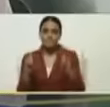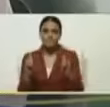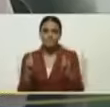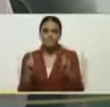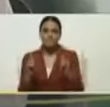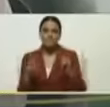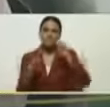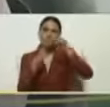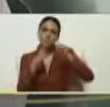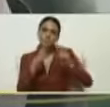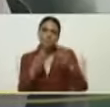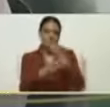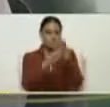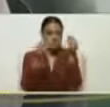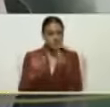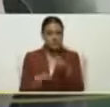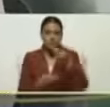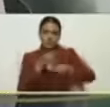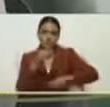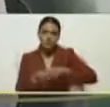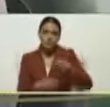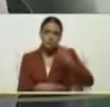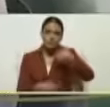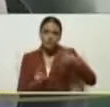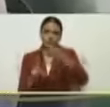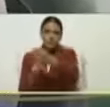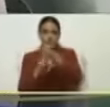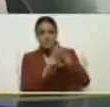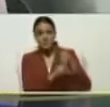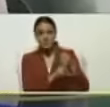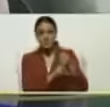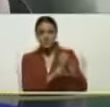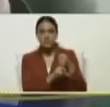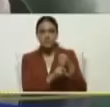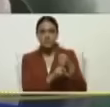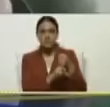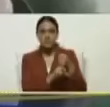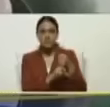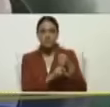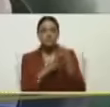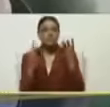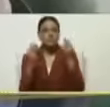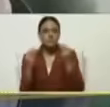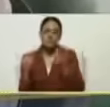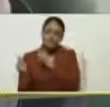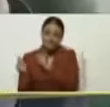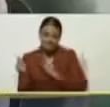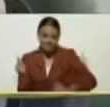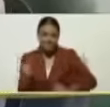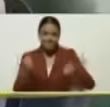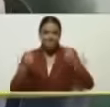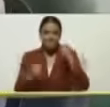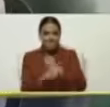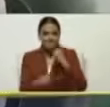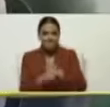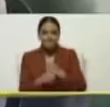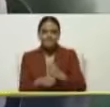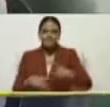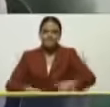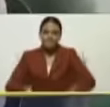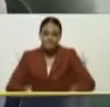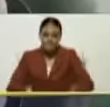diversas fórmulas para garantizar con mucho sacrificio y esfuerzo